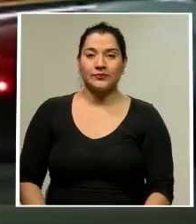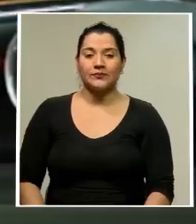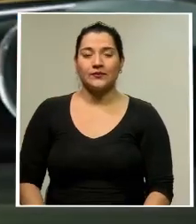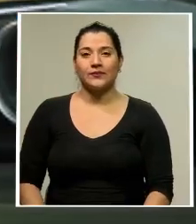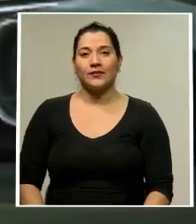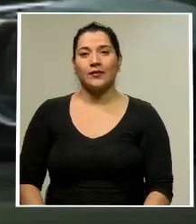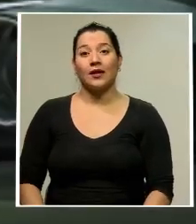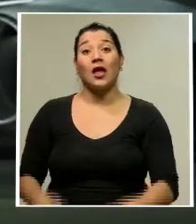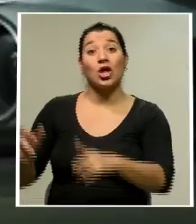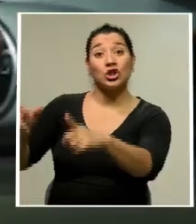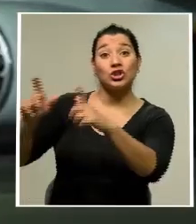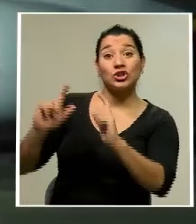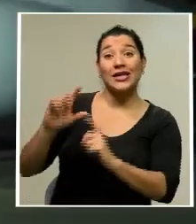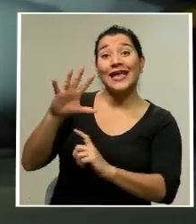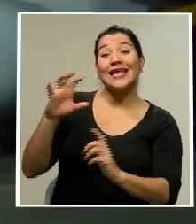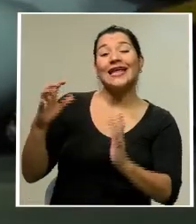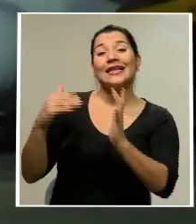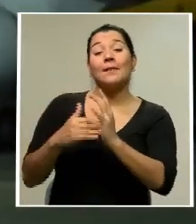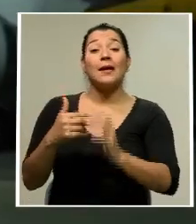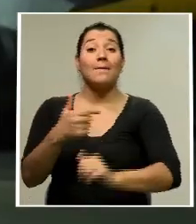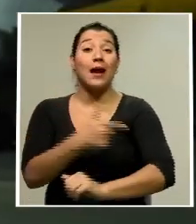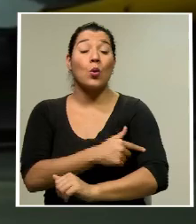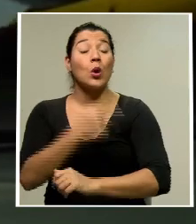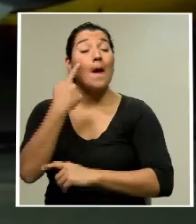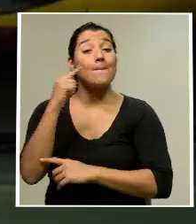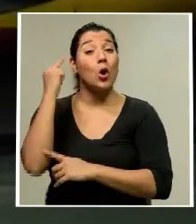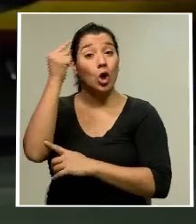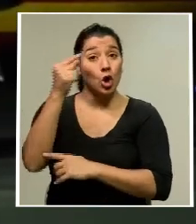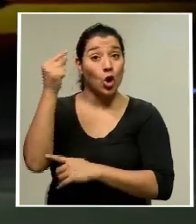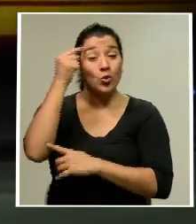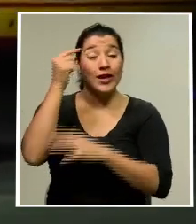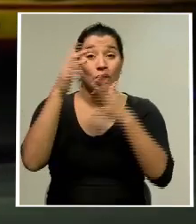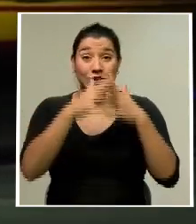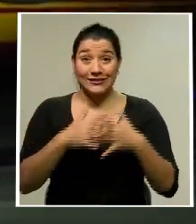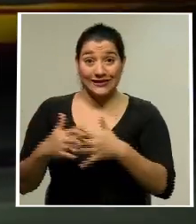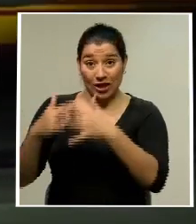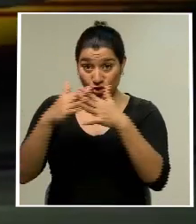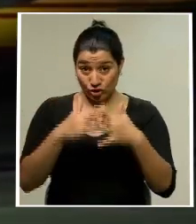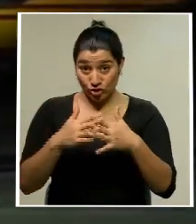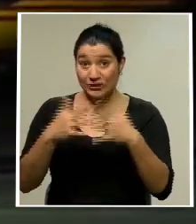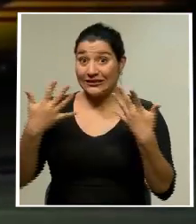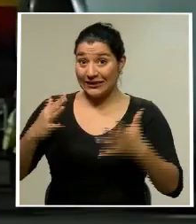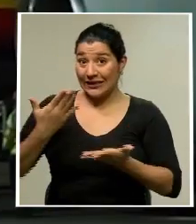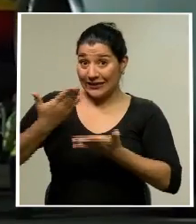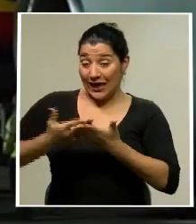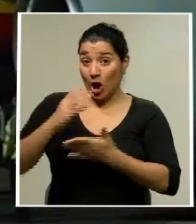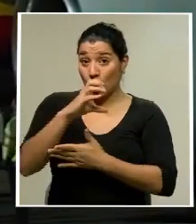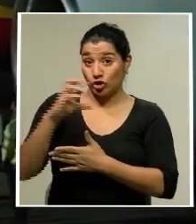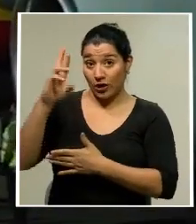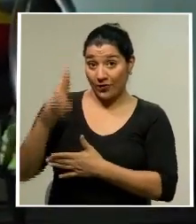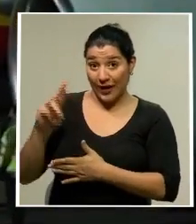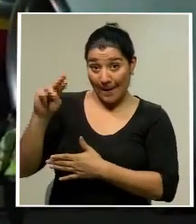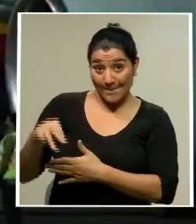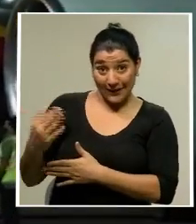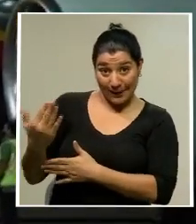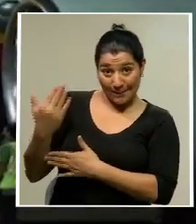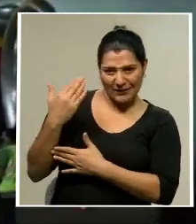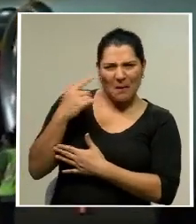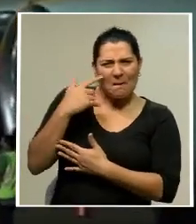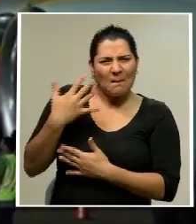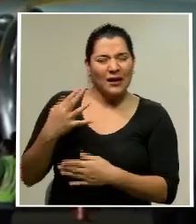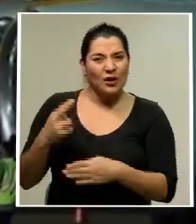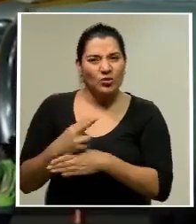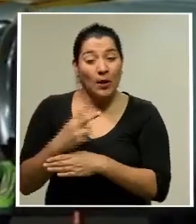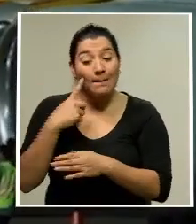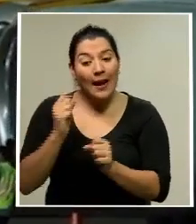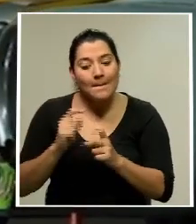La donación de 500,000 vacunas por parte del gobierno de Estados Unidos y que llegaron al país el pasado martes serán utilizadas para agilizar